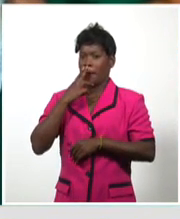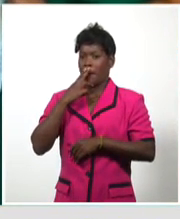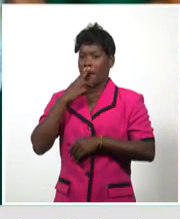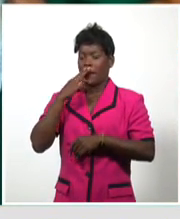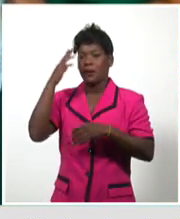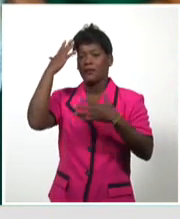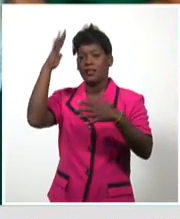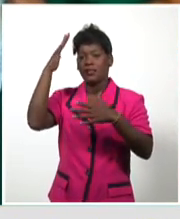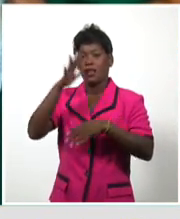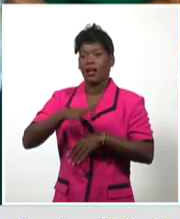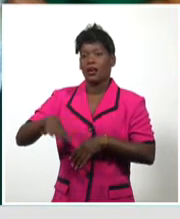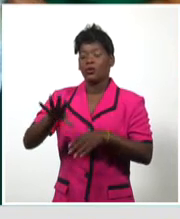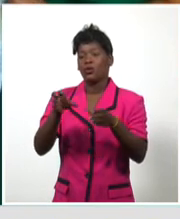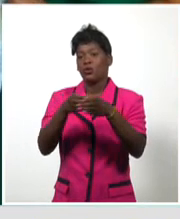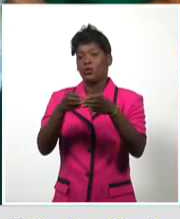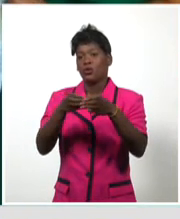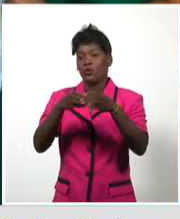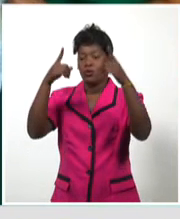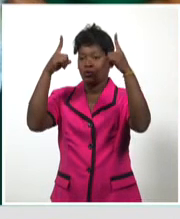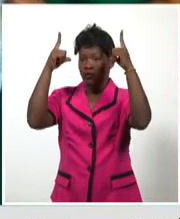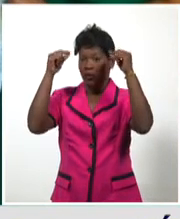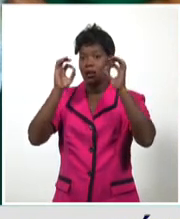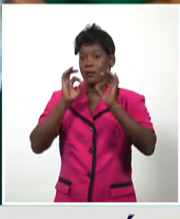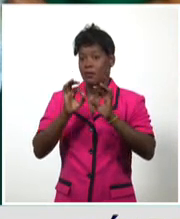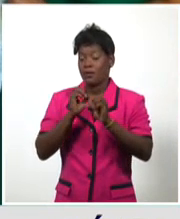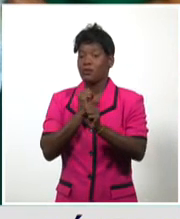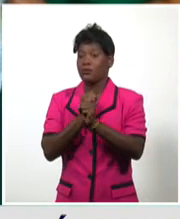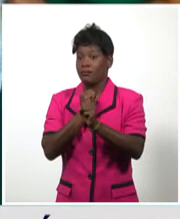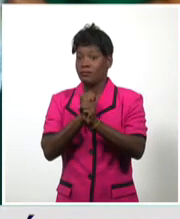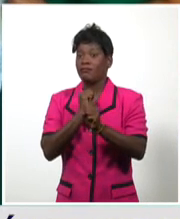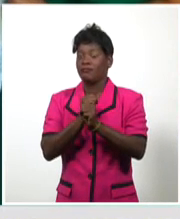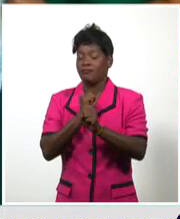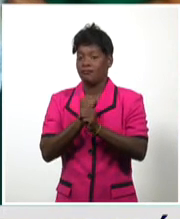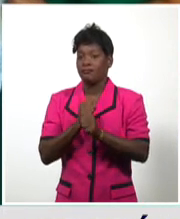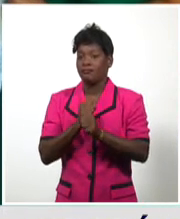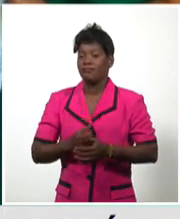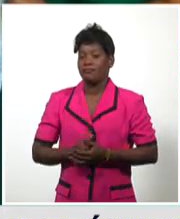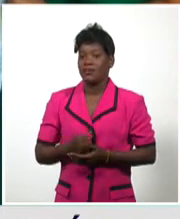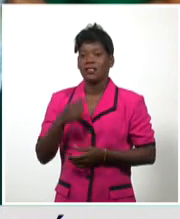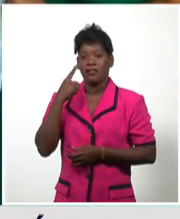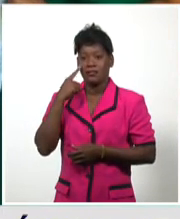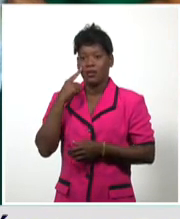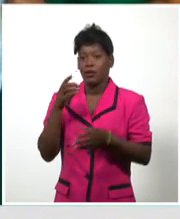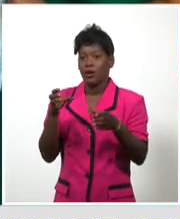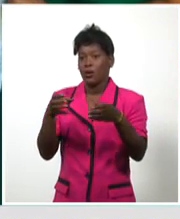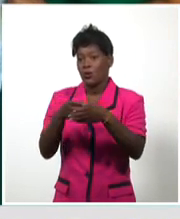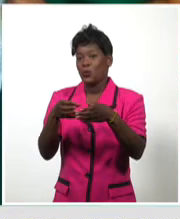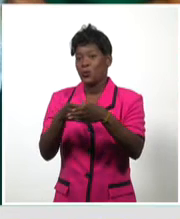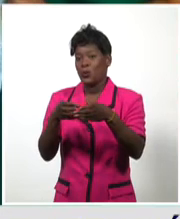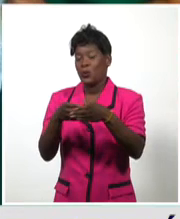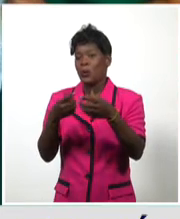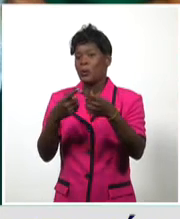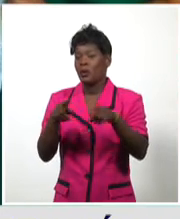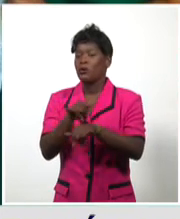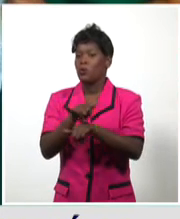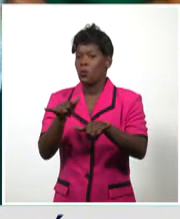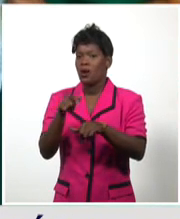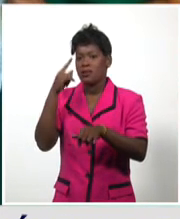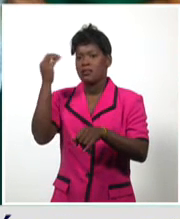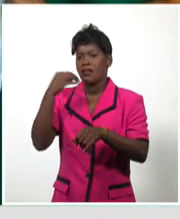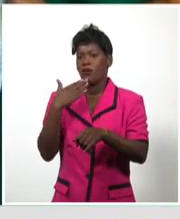a todo el personal de enfermería de esta manera tan peculiar. Están un poco unidos, pero de cualquier manera ellos saben cuánto